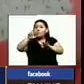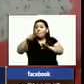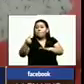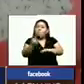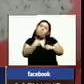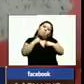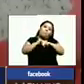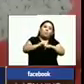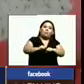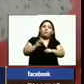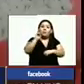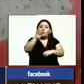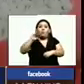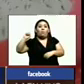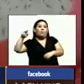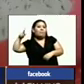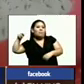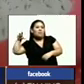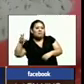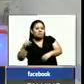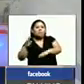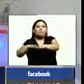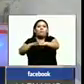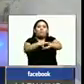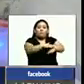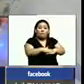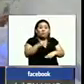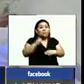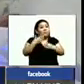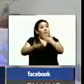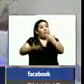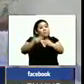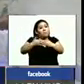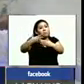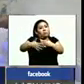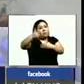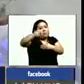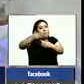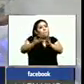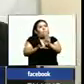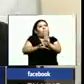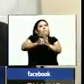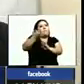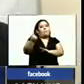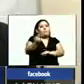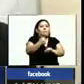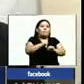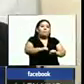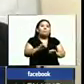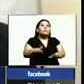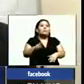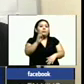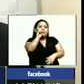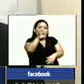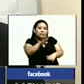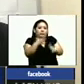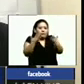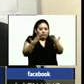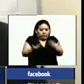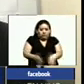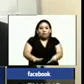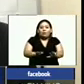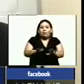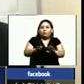mortales Según la OPS Y pronostica Que en los meses venideros La cifra podría ser mayor Justamente Hemos alcanzado Esta